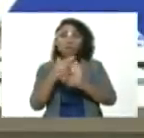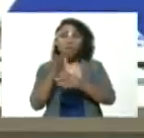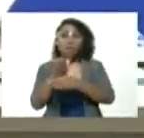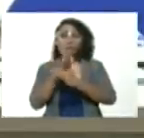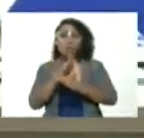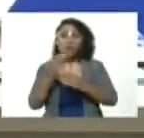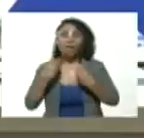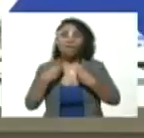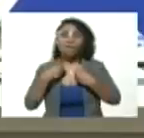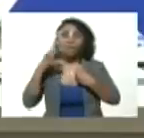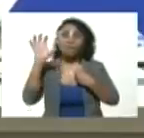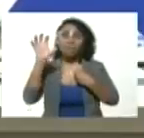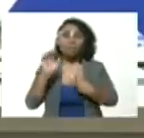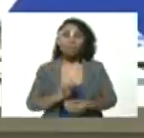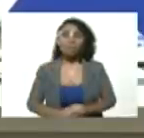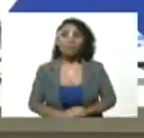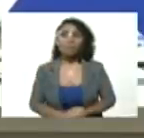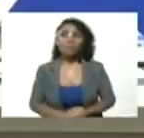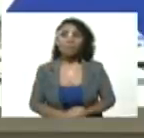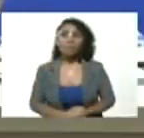que vive el país.